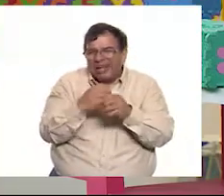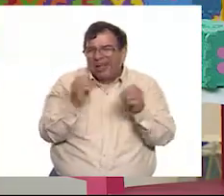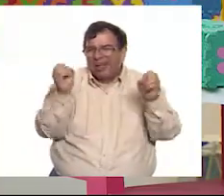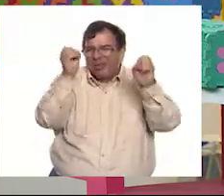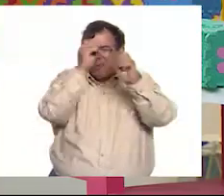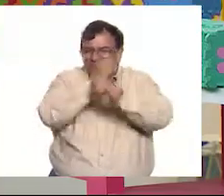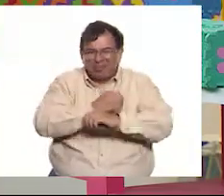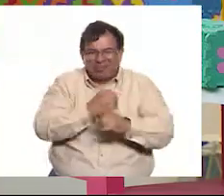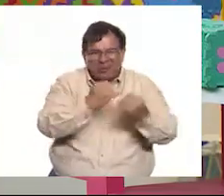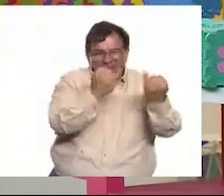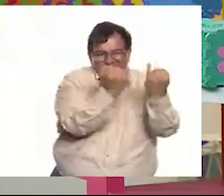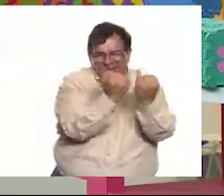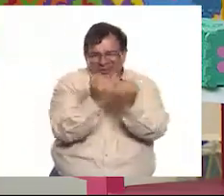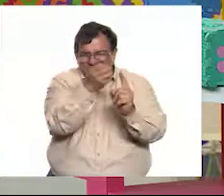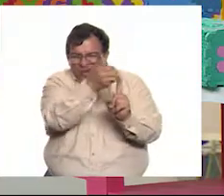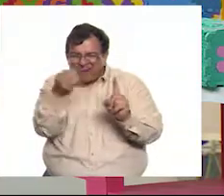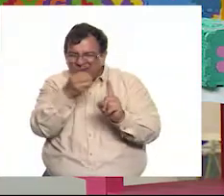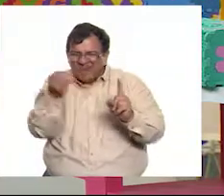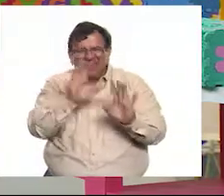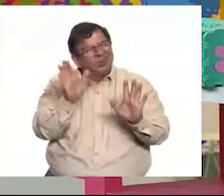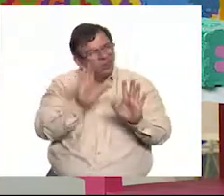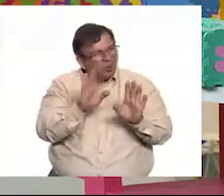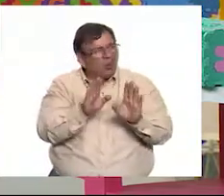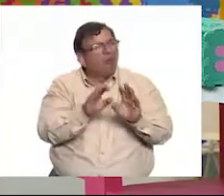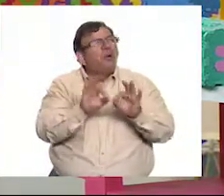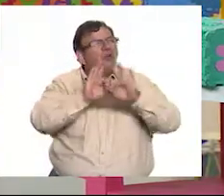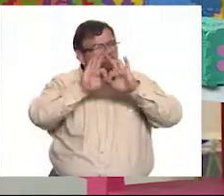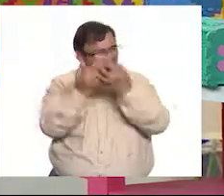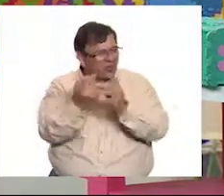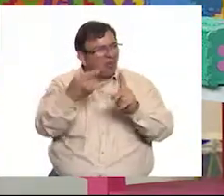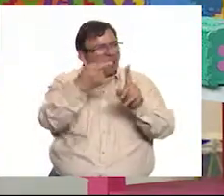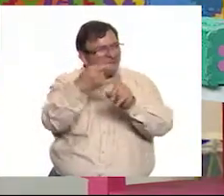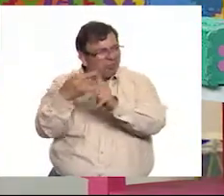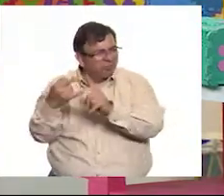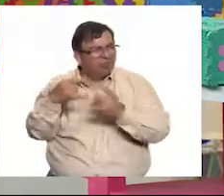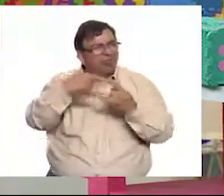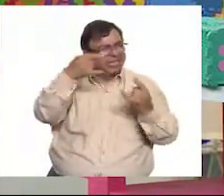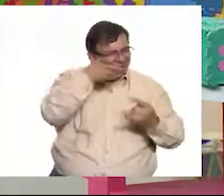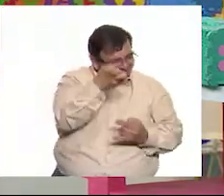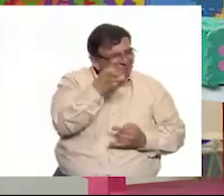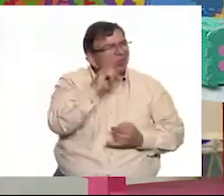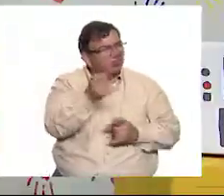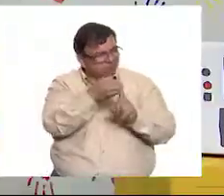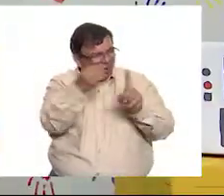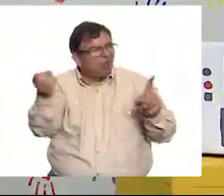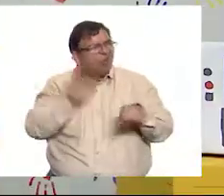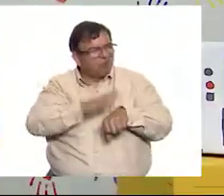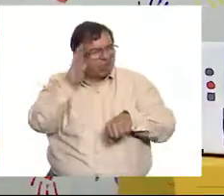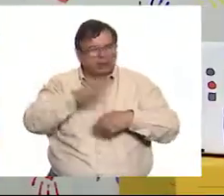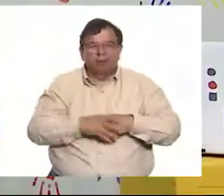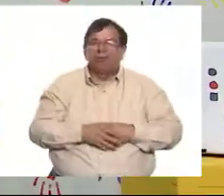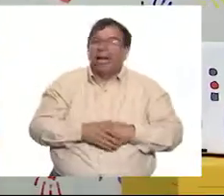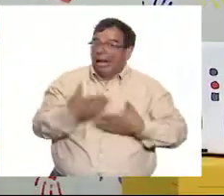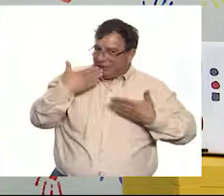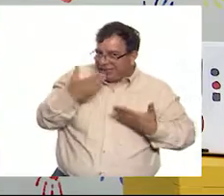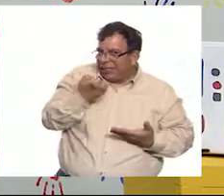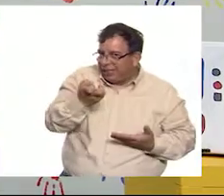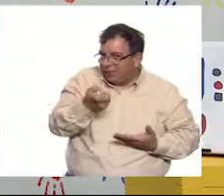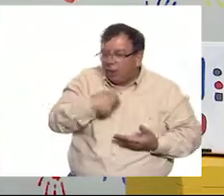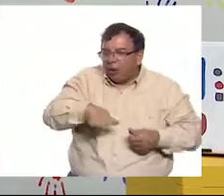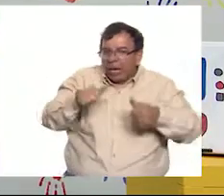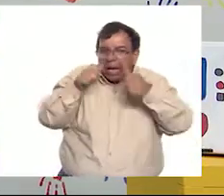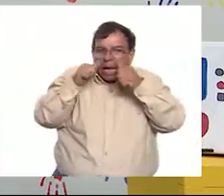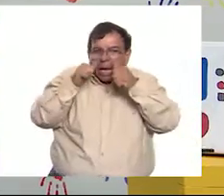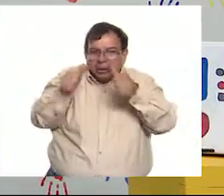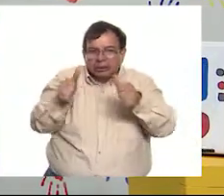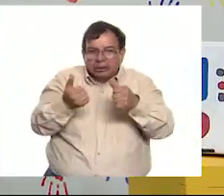todo era un patrón. Más bien, creo que el patrón me lo daban las figuras de las que estaba compuesto. Así es, muy bien. Quiero que pongan muchísima atención en